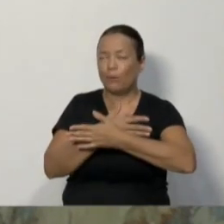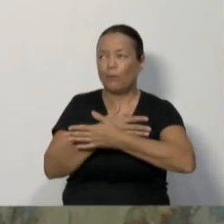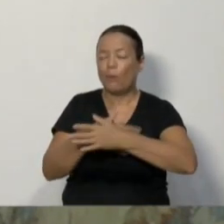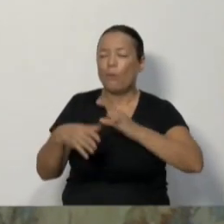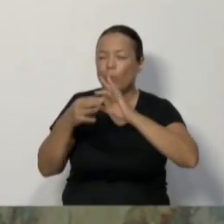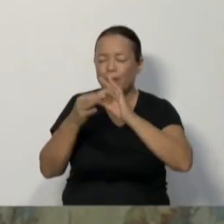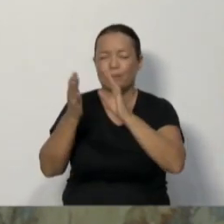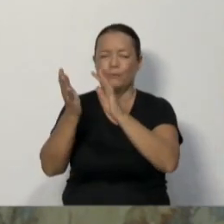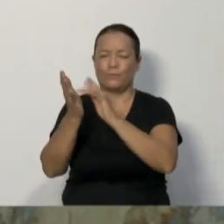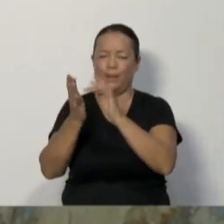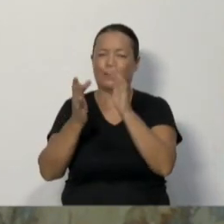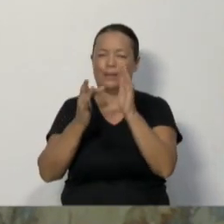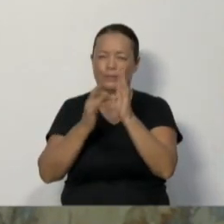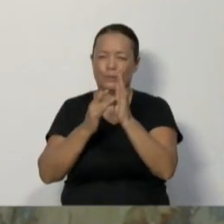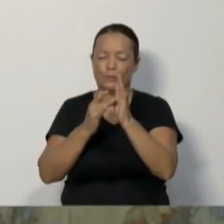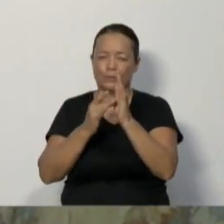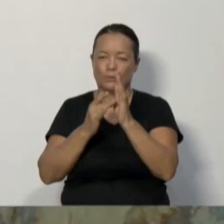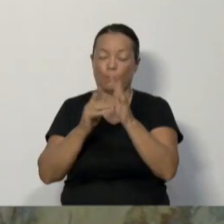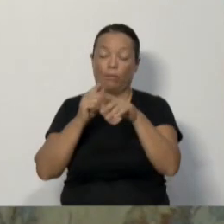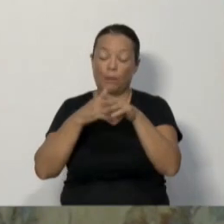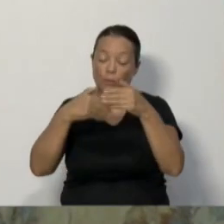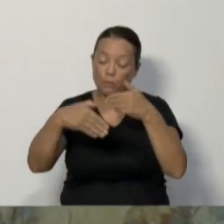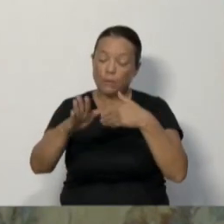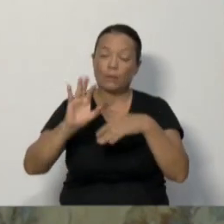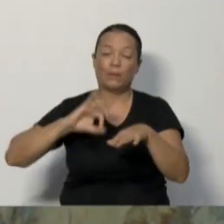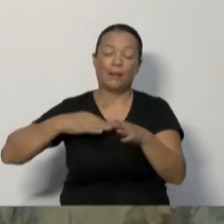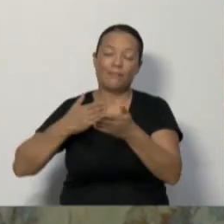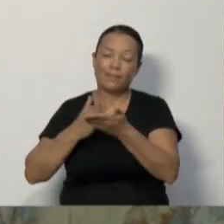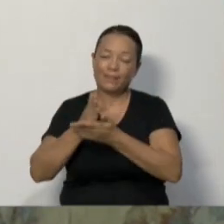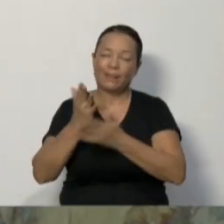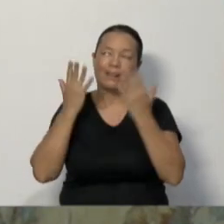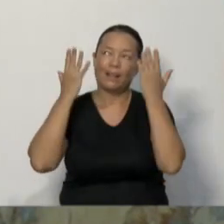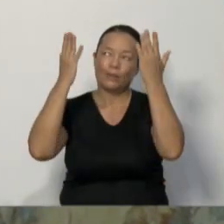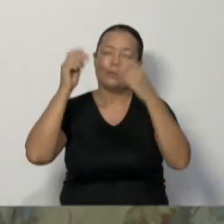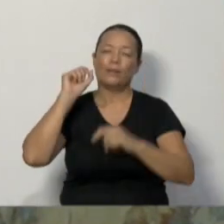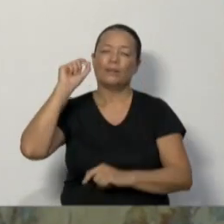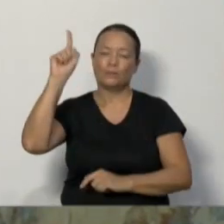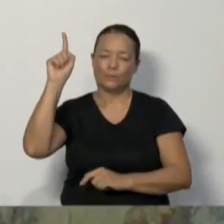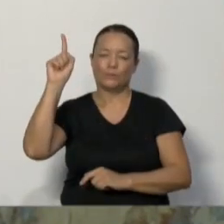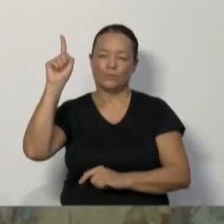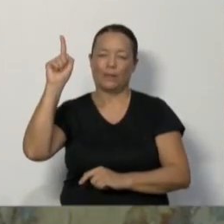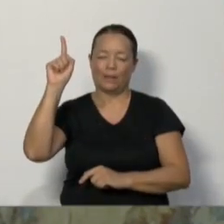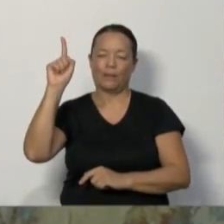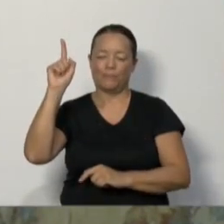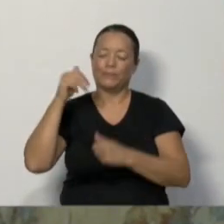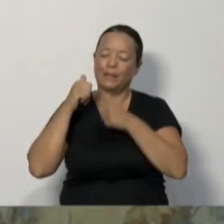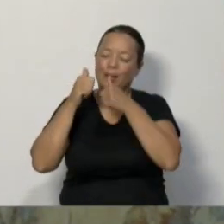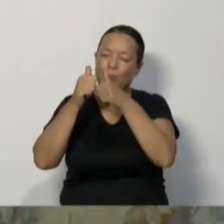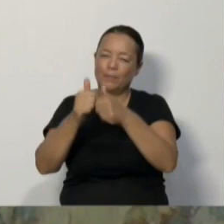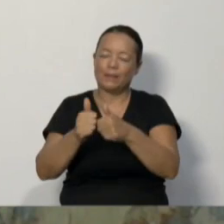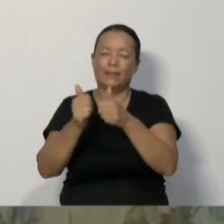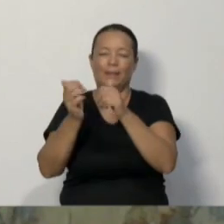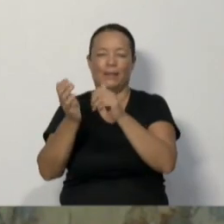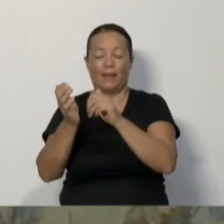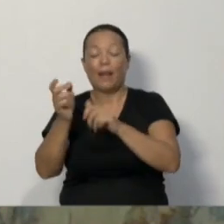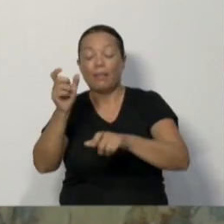de Cristo, sean un día partícipes de su gloria y ahora de la compañía amorosa